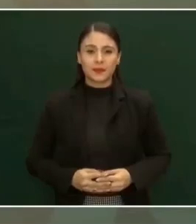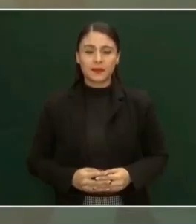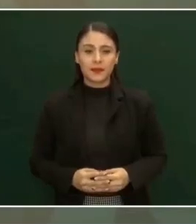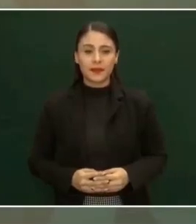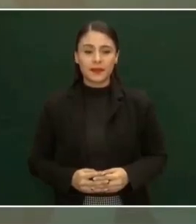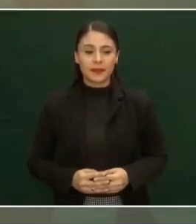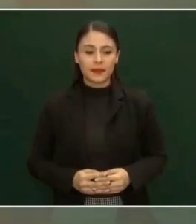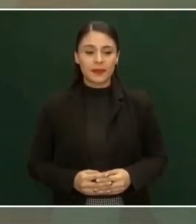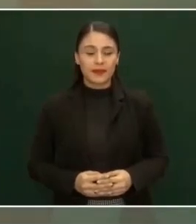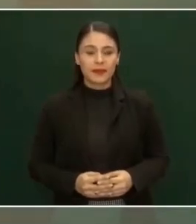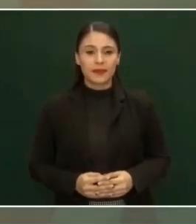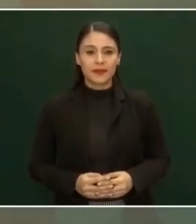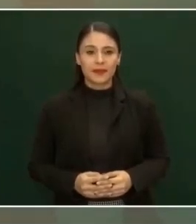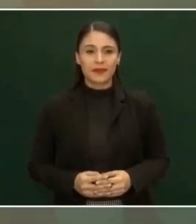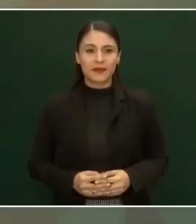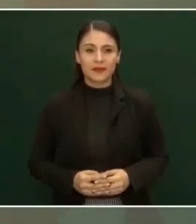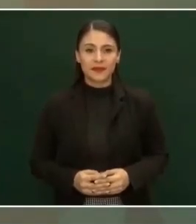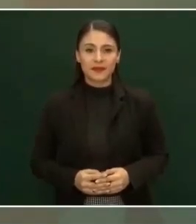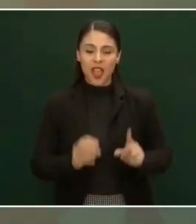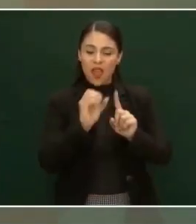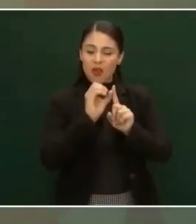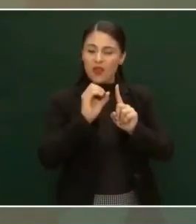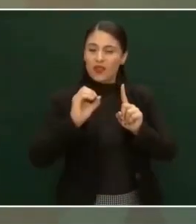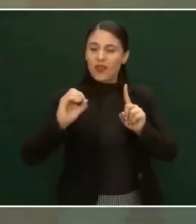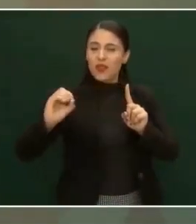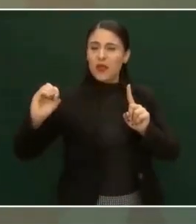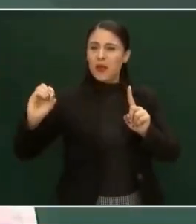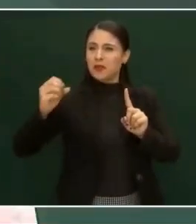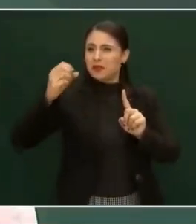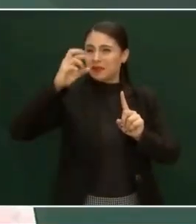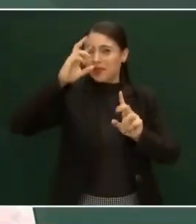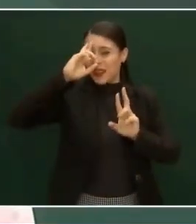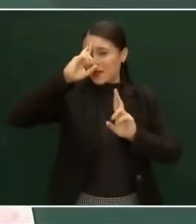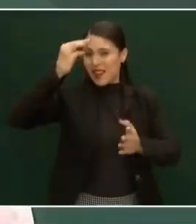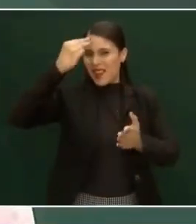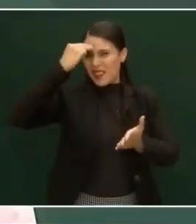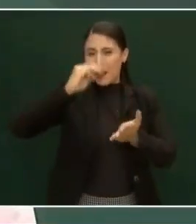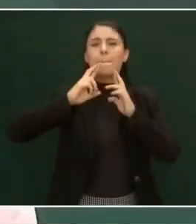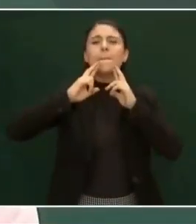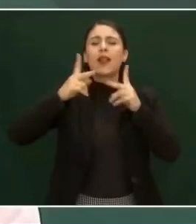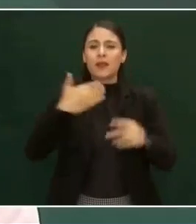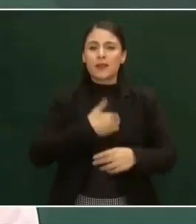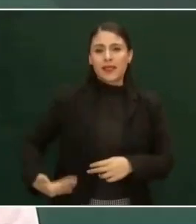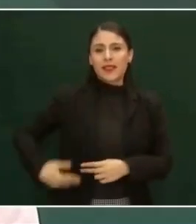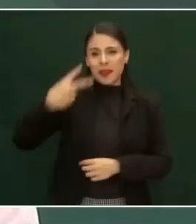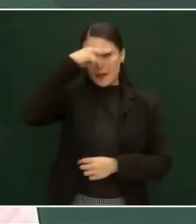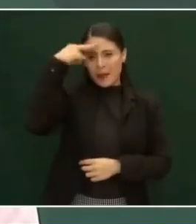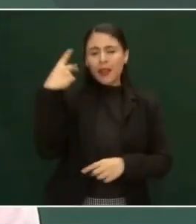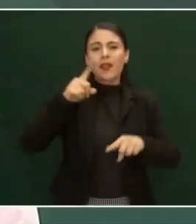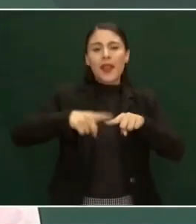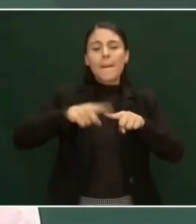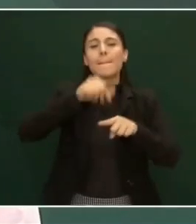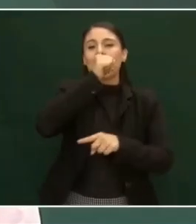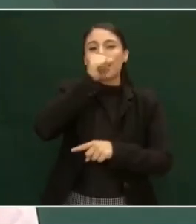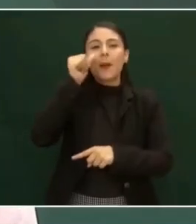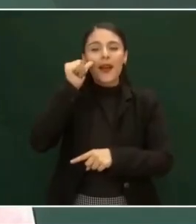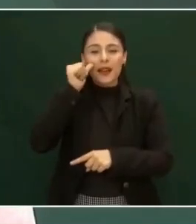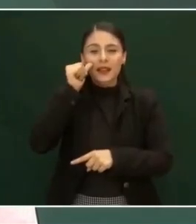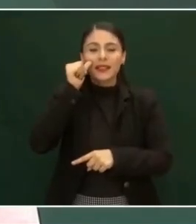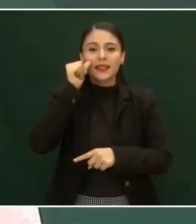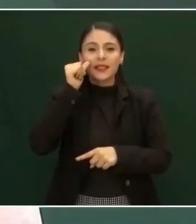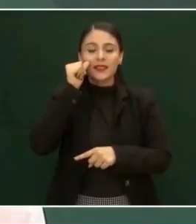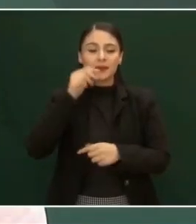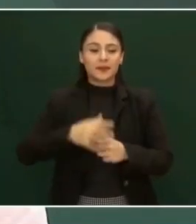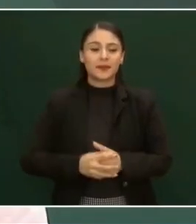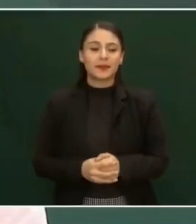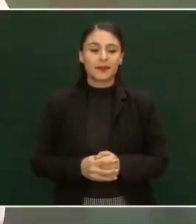de la frase memorable del mejor presidente de méxico benito juárez de los